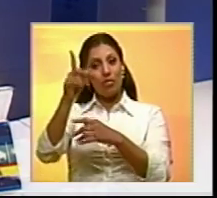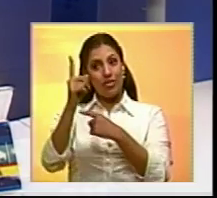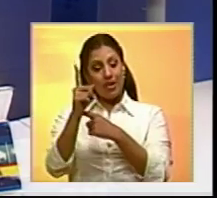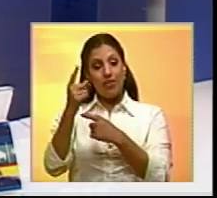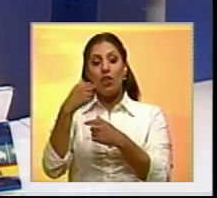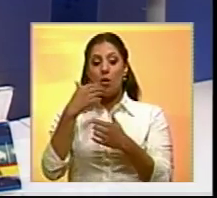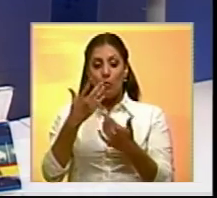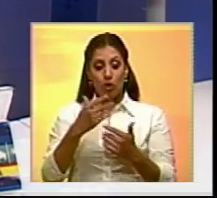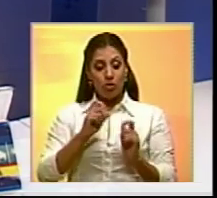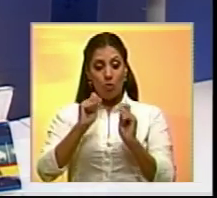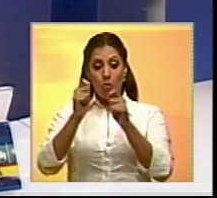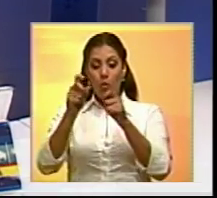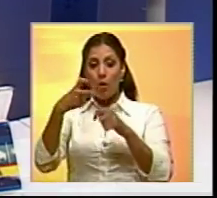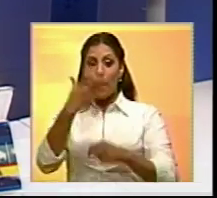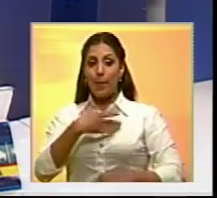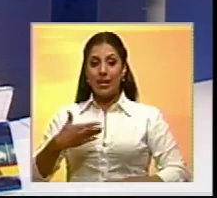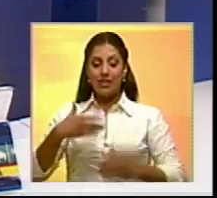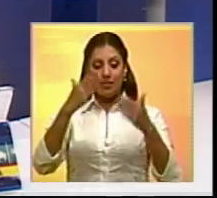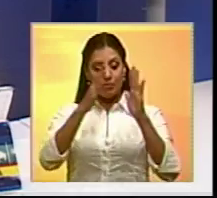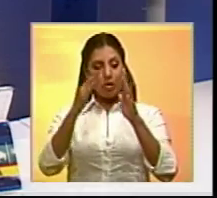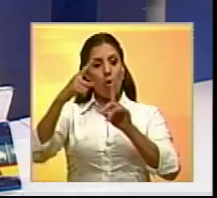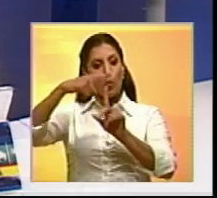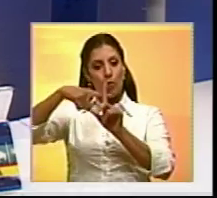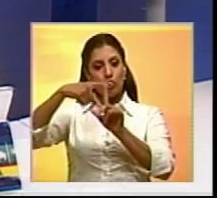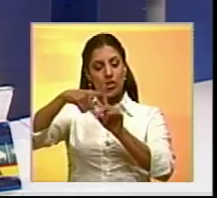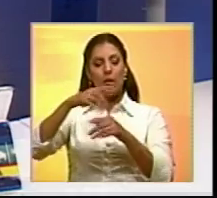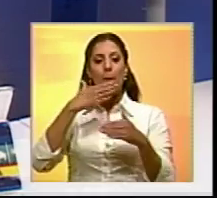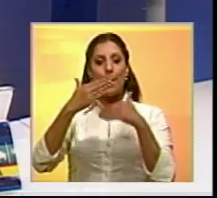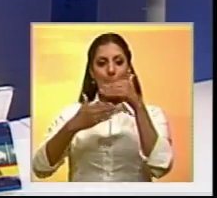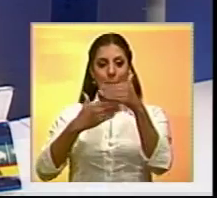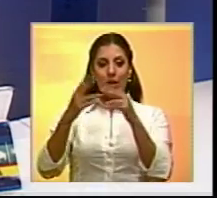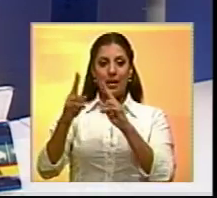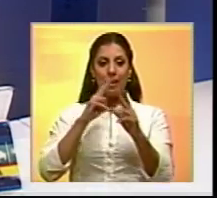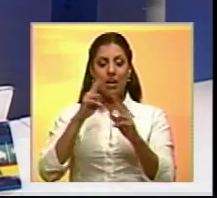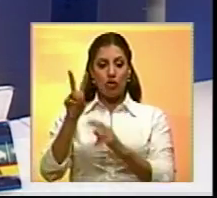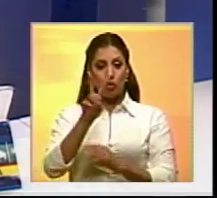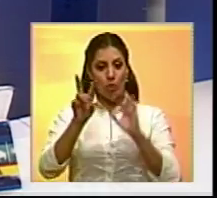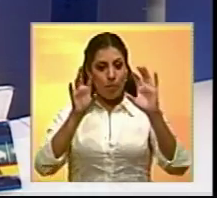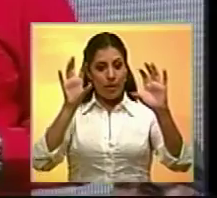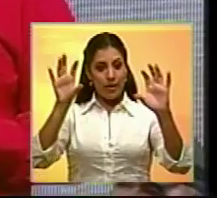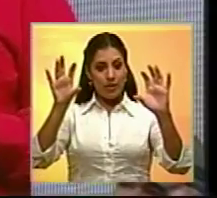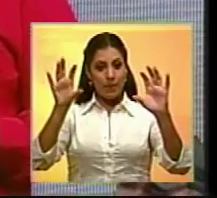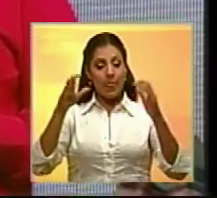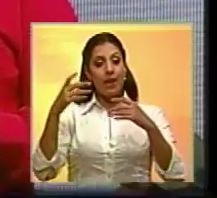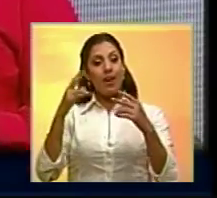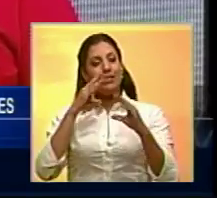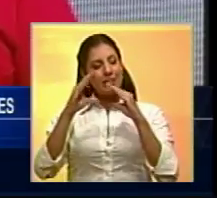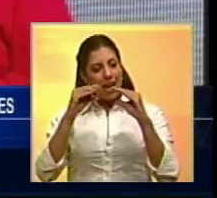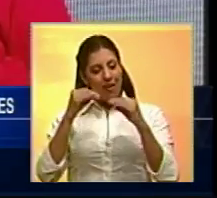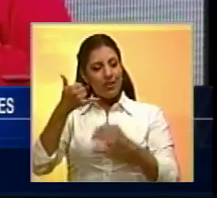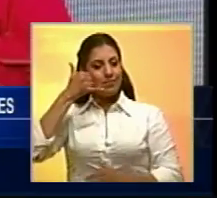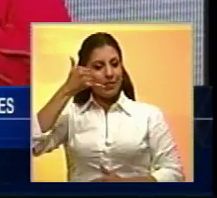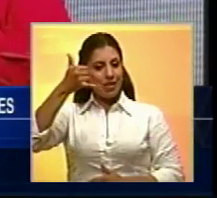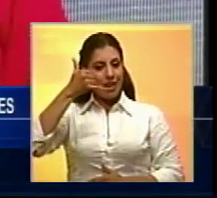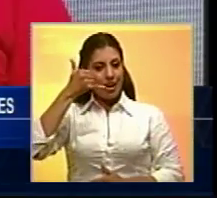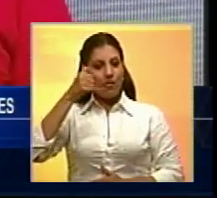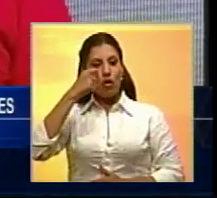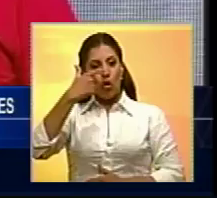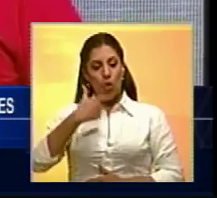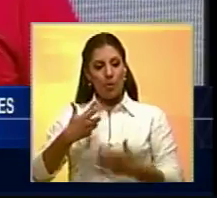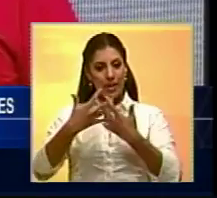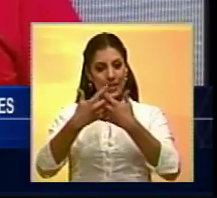al próximo presidente de su país una agenda positiva para el mejoramiento de las relaciones bilaterales. Durante una conversación telefónica con el